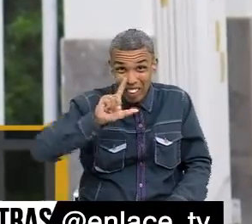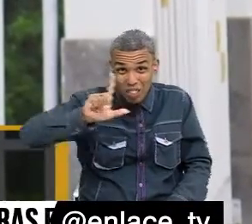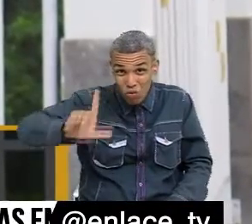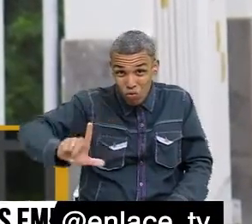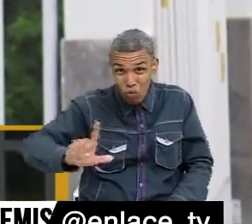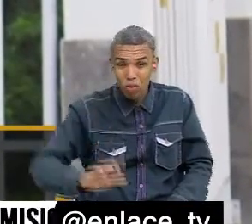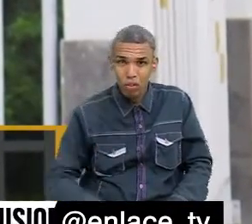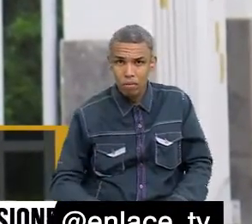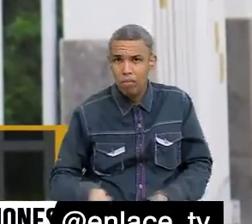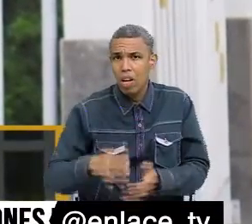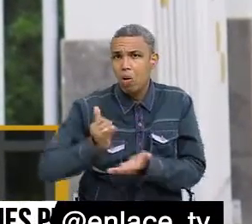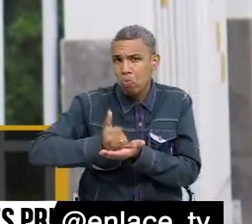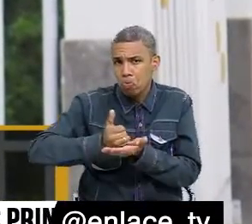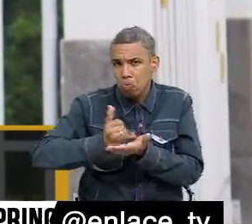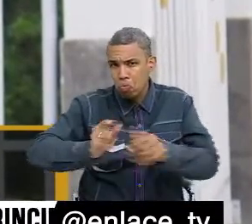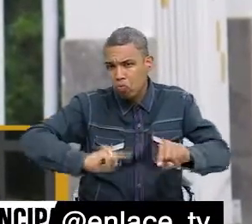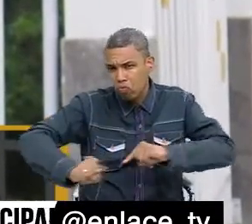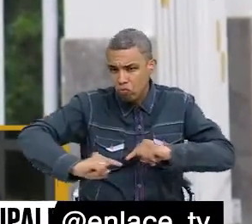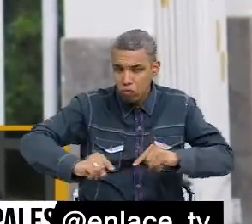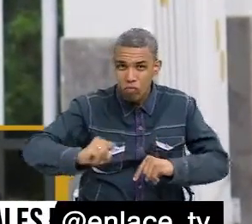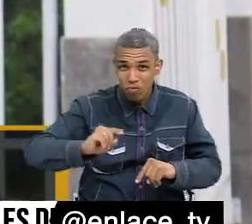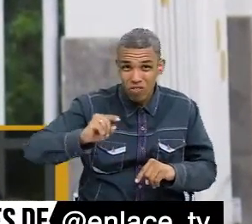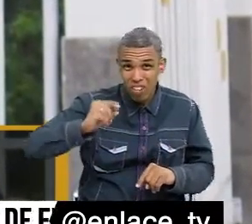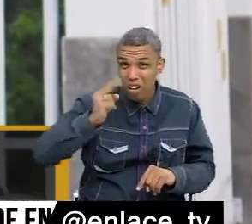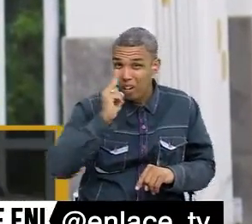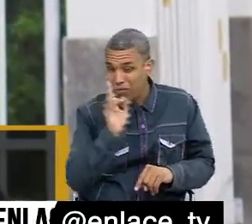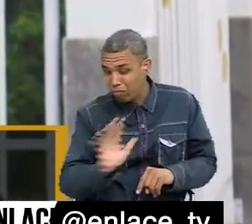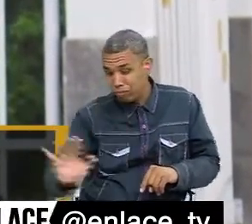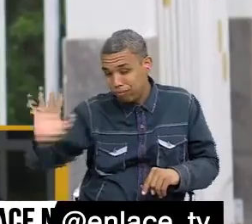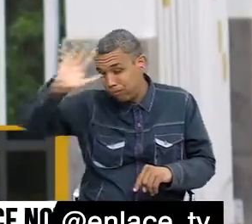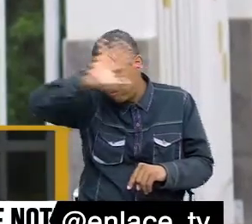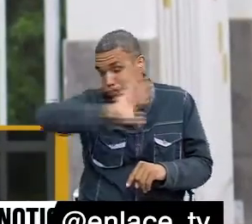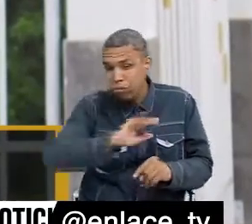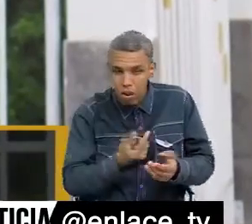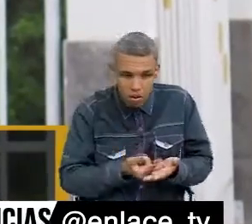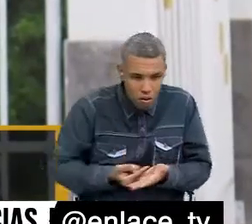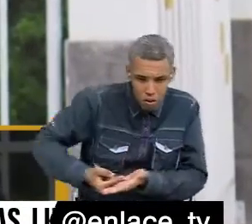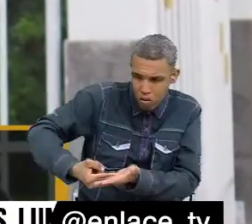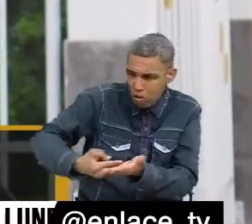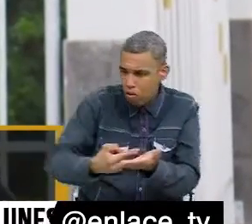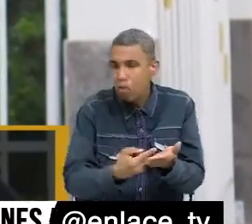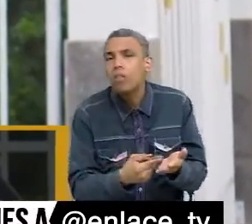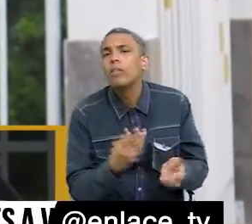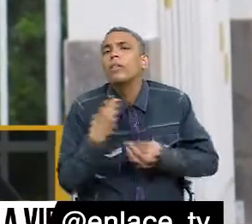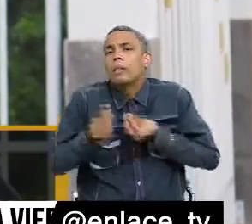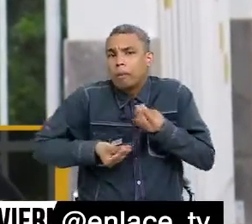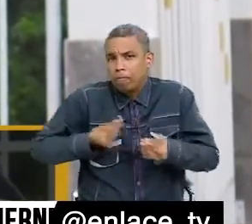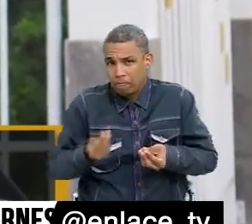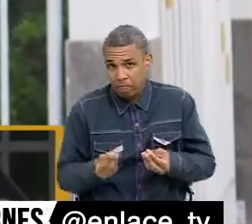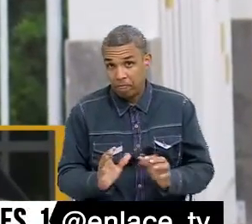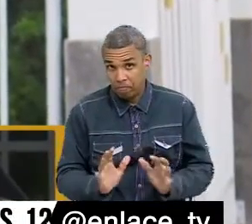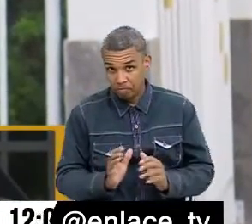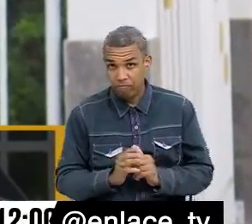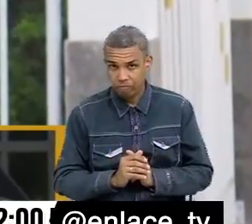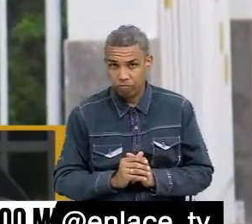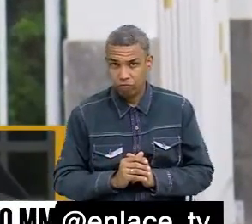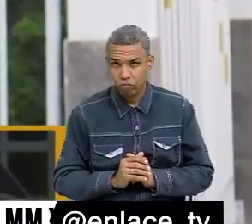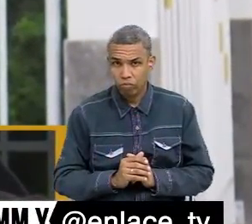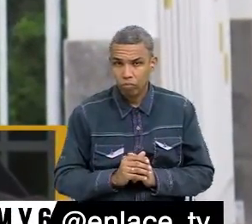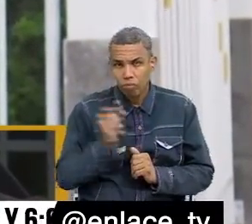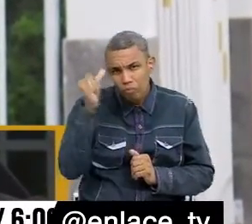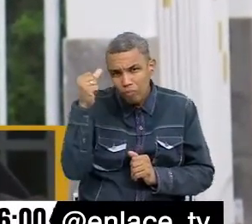Junta Nacional de la FECODE que se reúne para definir qué es lo que se ha hablado en estos días, porque ya hubo un acercamiento con el Ministerio de